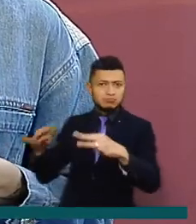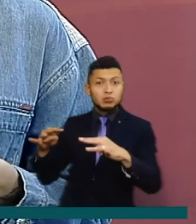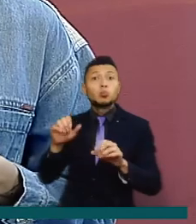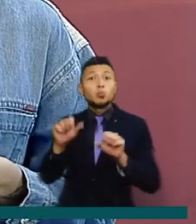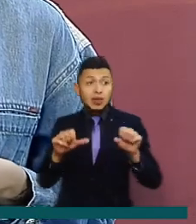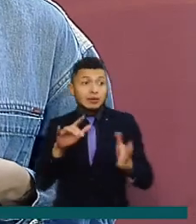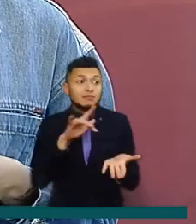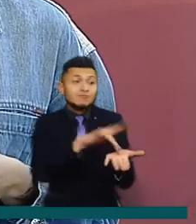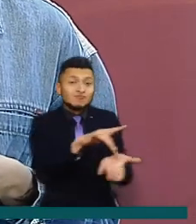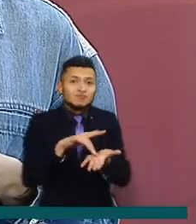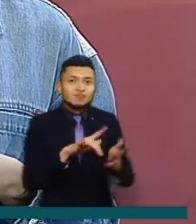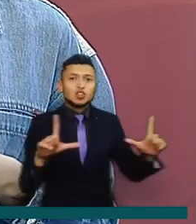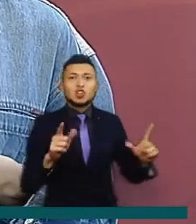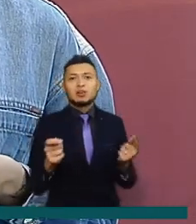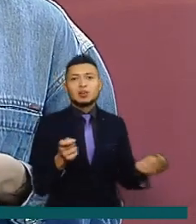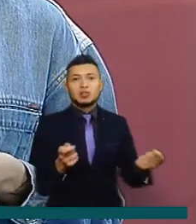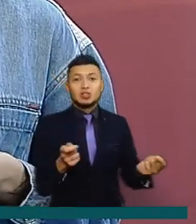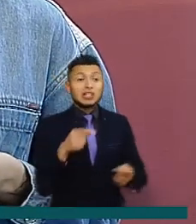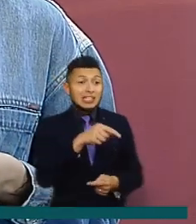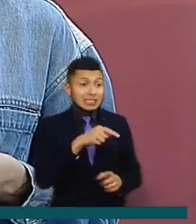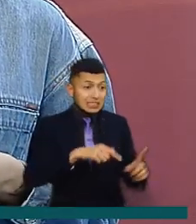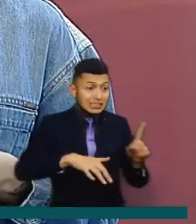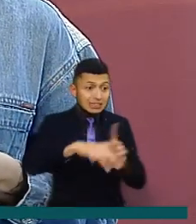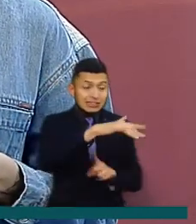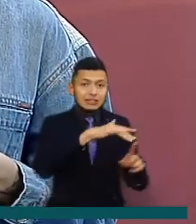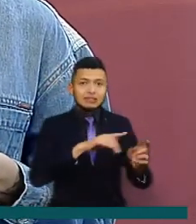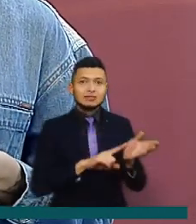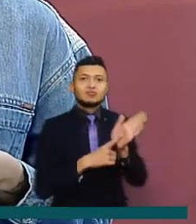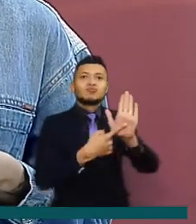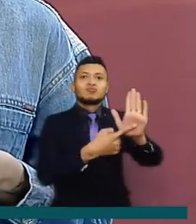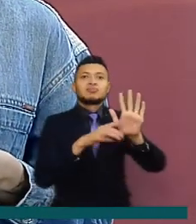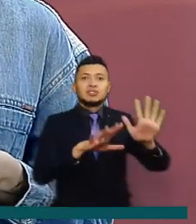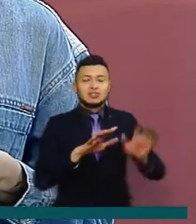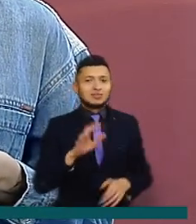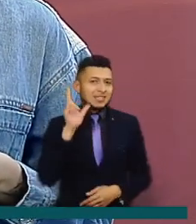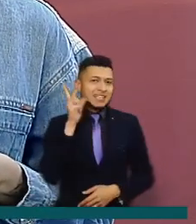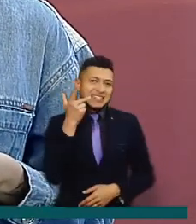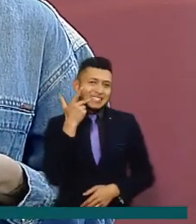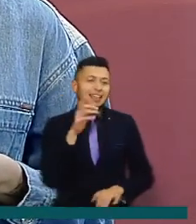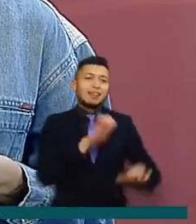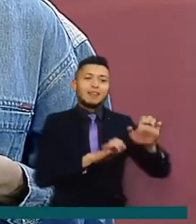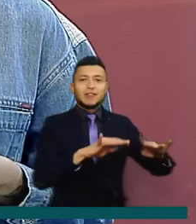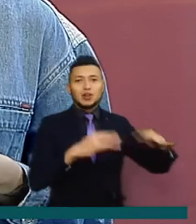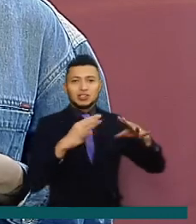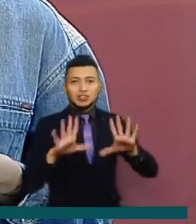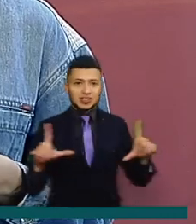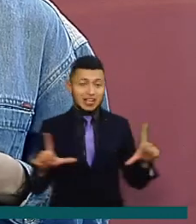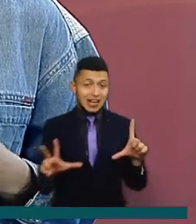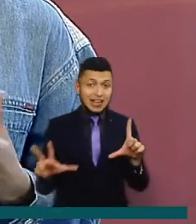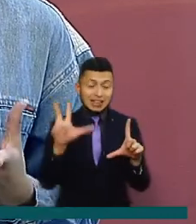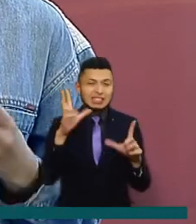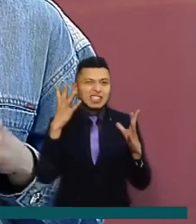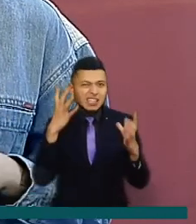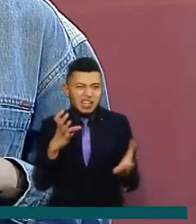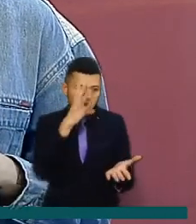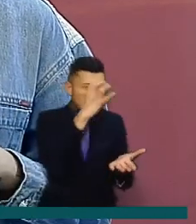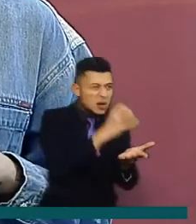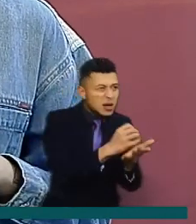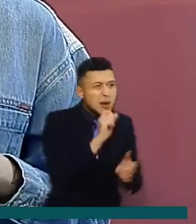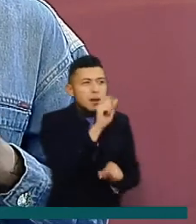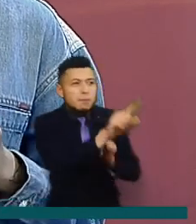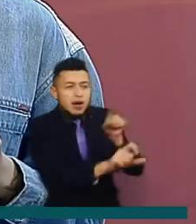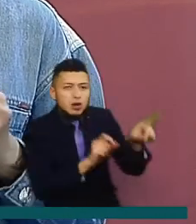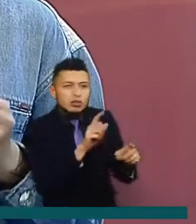podrán participar en Toma el Control, el espacio liderado por Cristian Briceño, defensor de audiencias para el canal, que busca